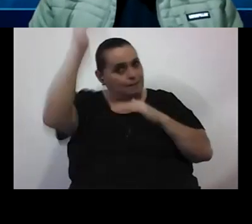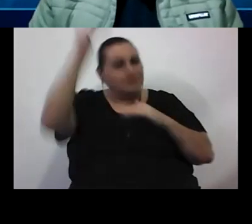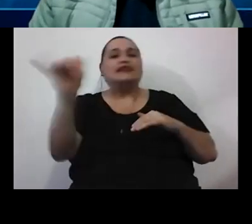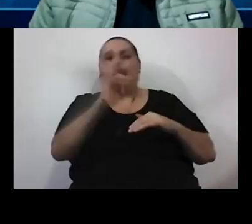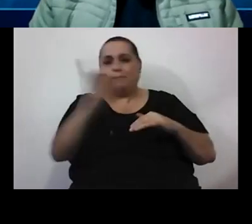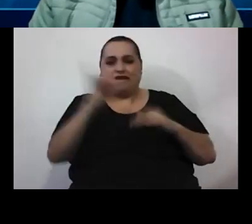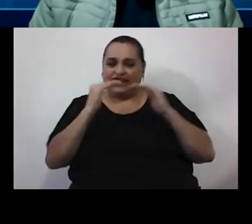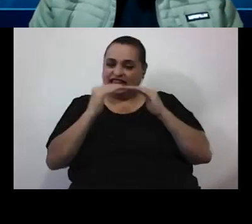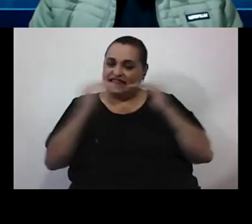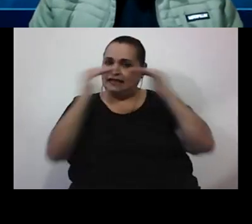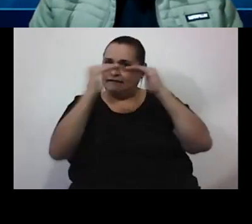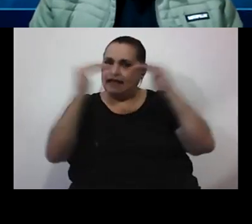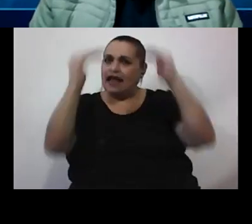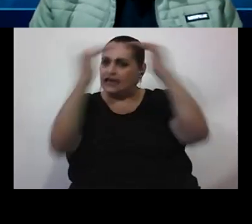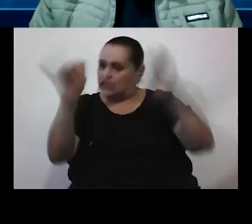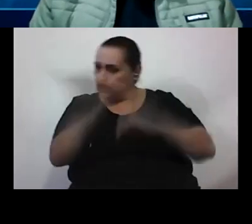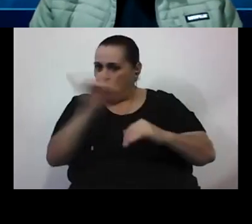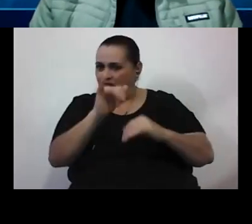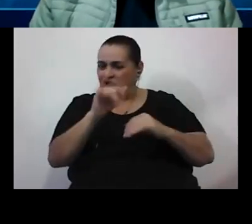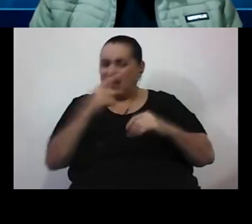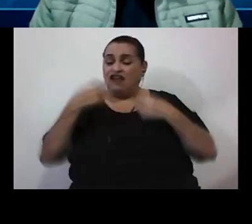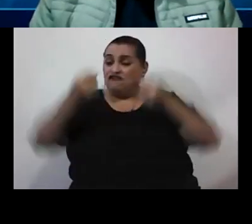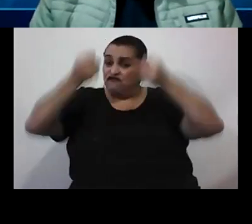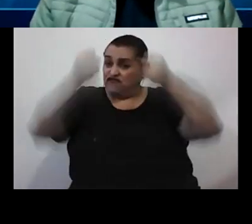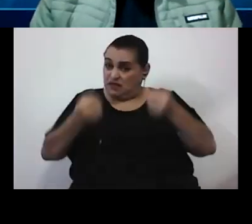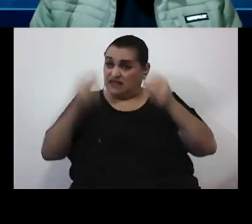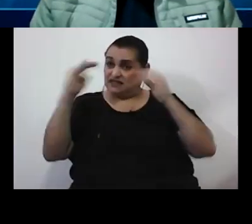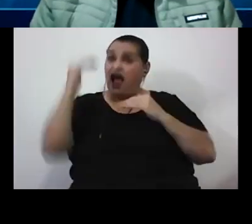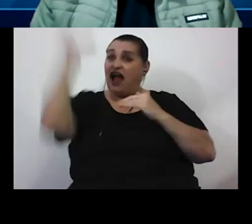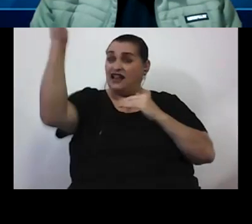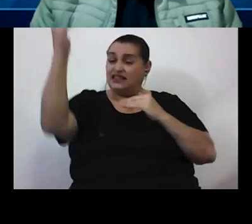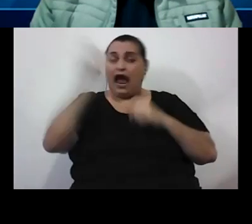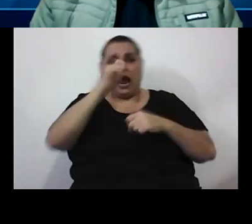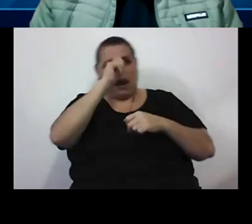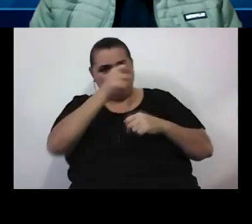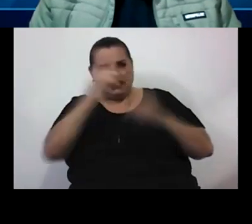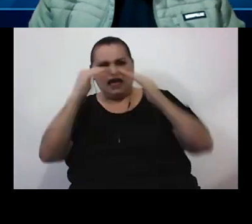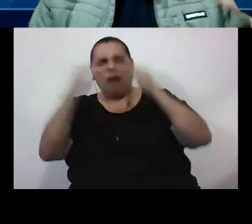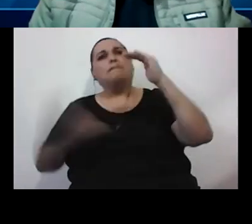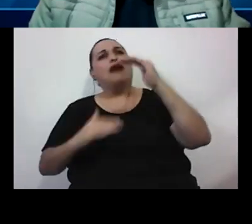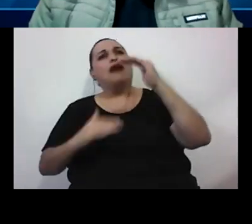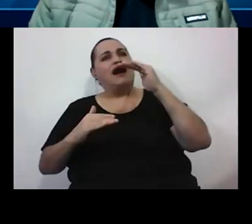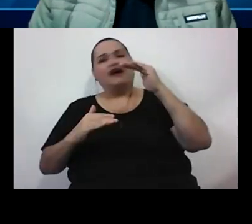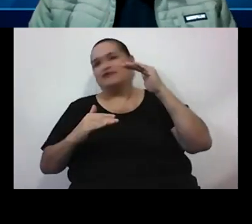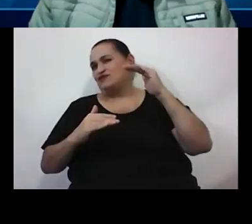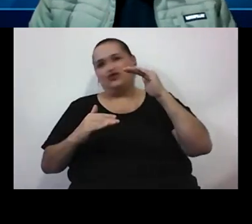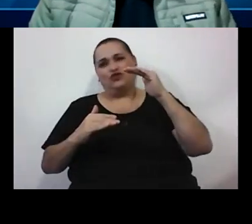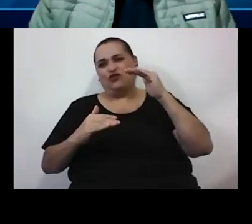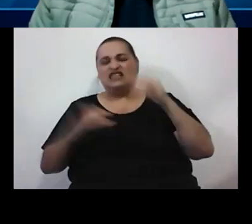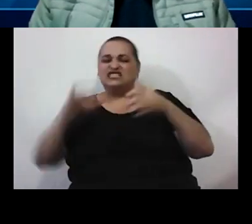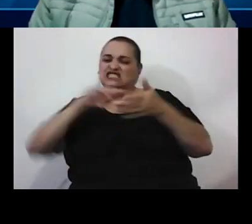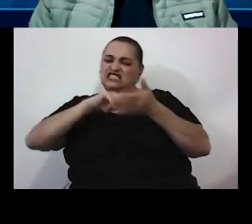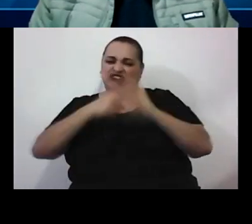Porque, ¿qué pasaría si la firmeza es alta y la amabilidad es baja? Bueno, seríamos